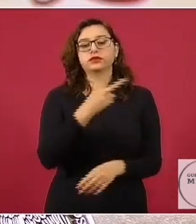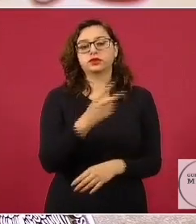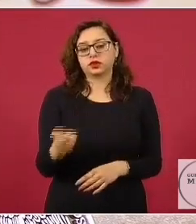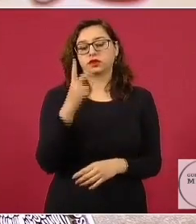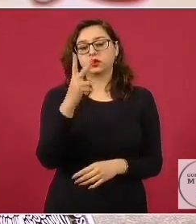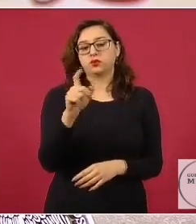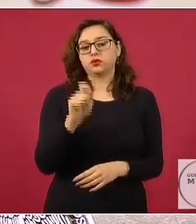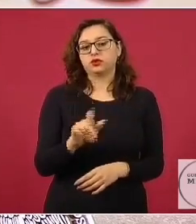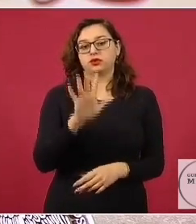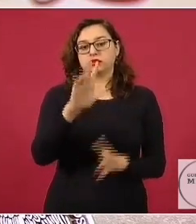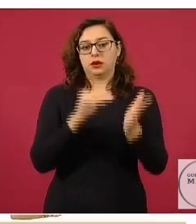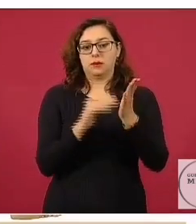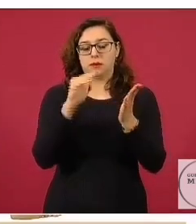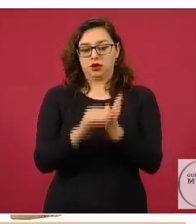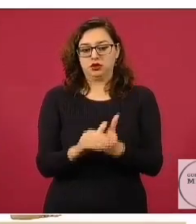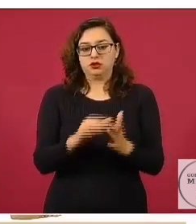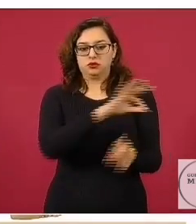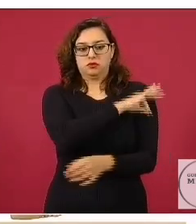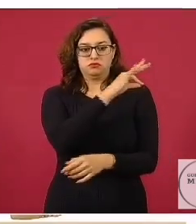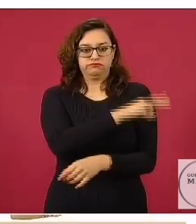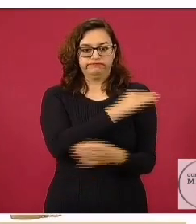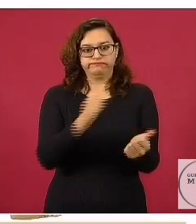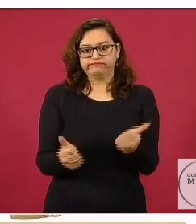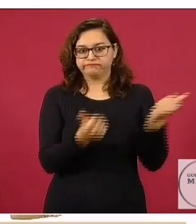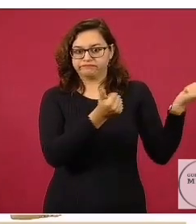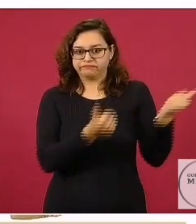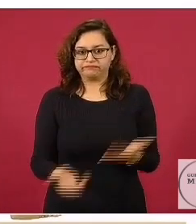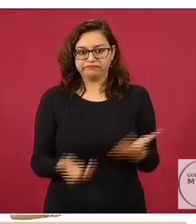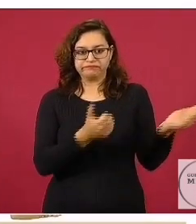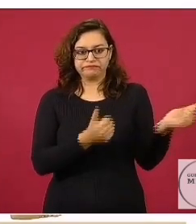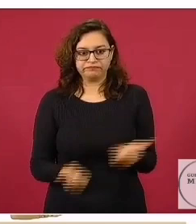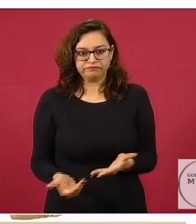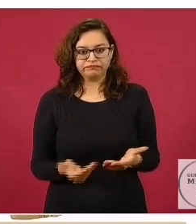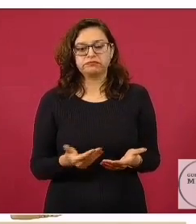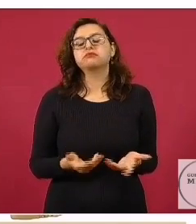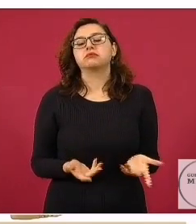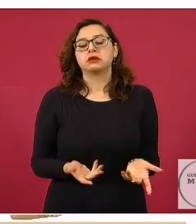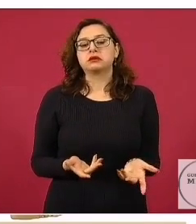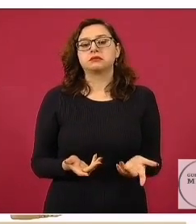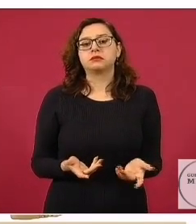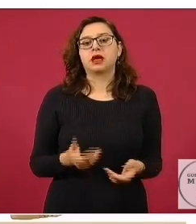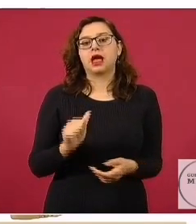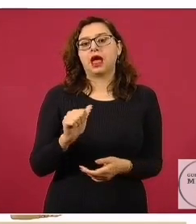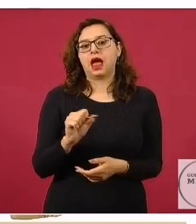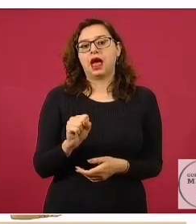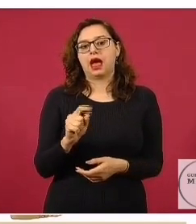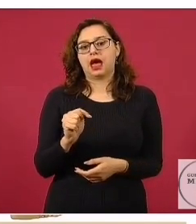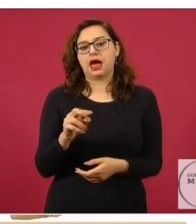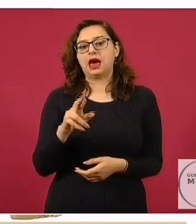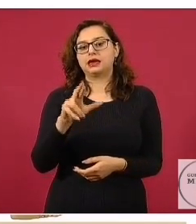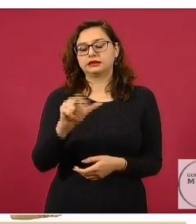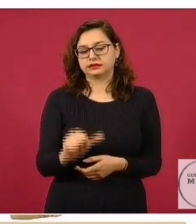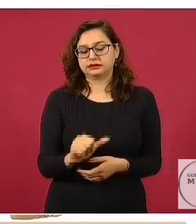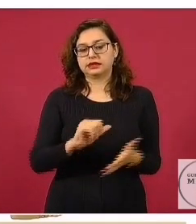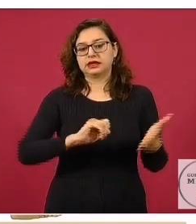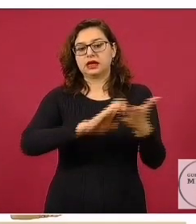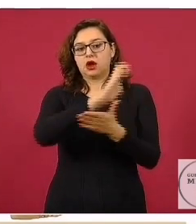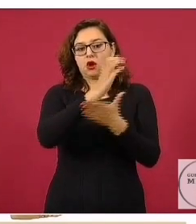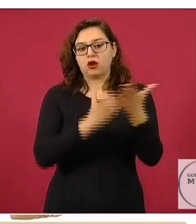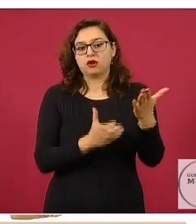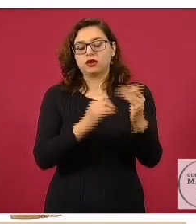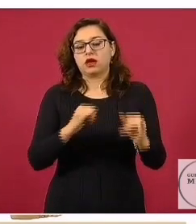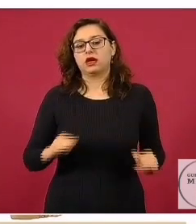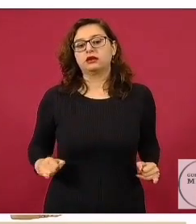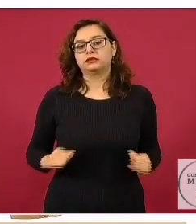202.5 millones de dosis, y este embarque corresponde a vacuna Astra, que proviene de un contrato con el